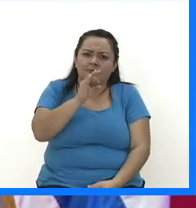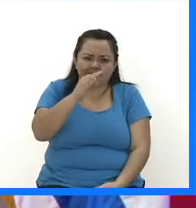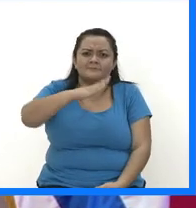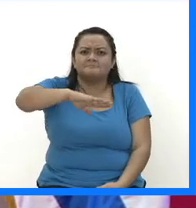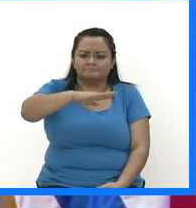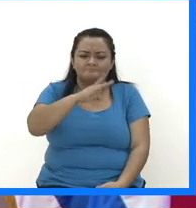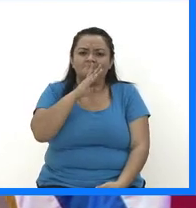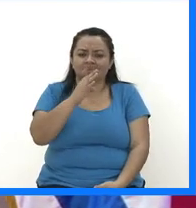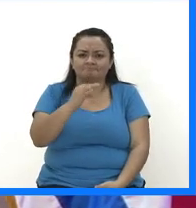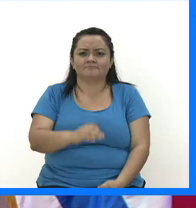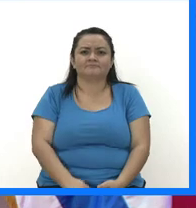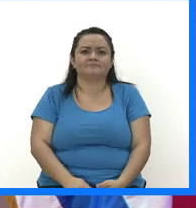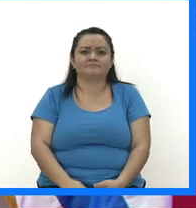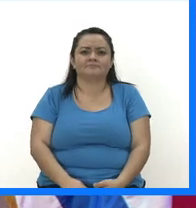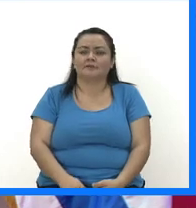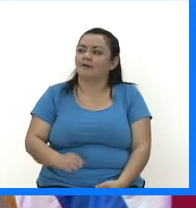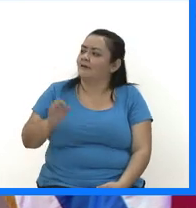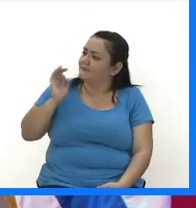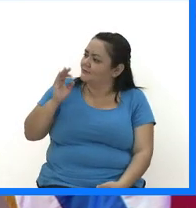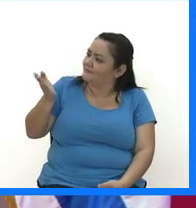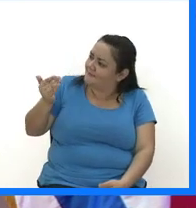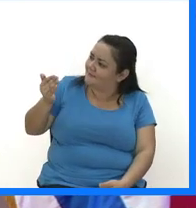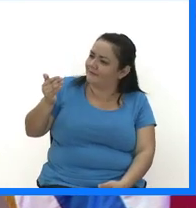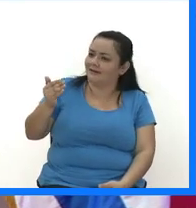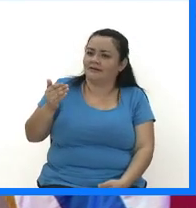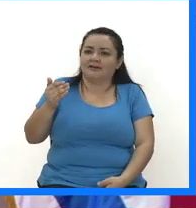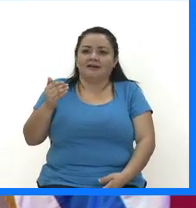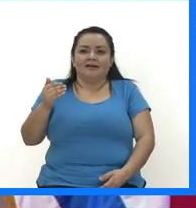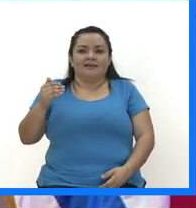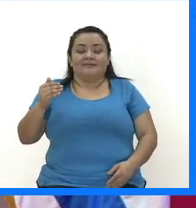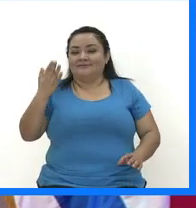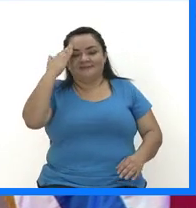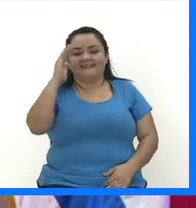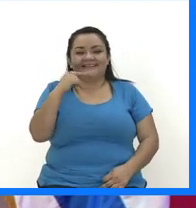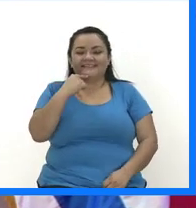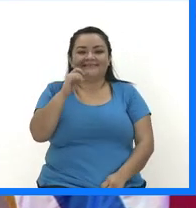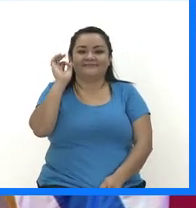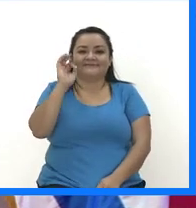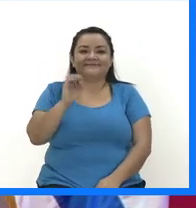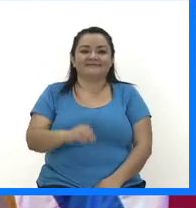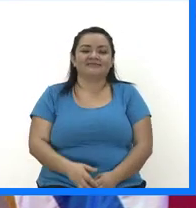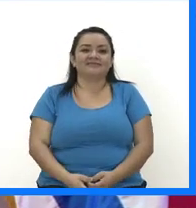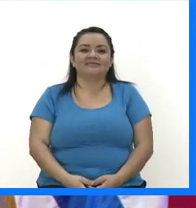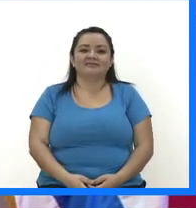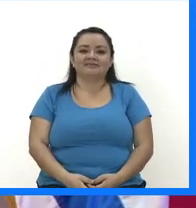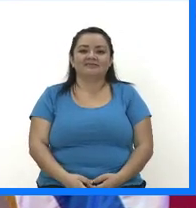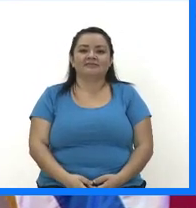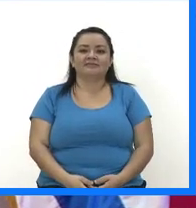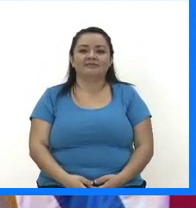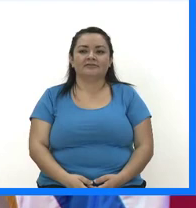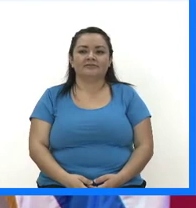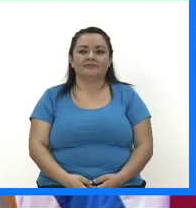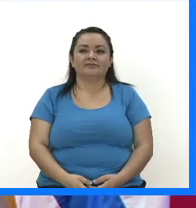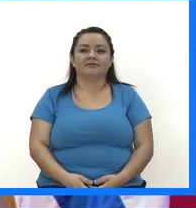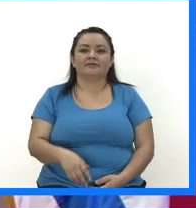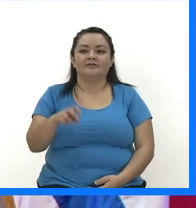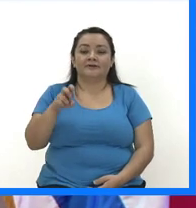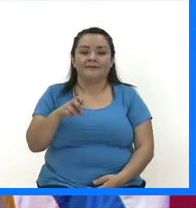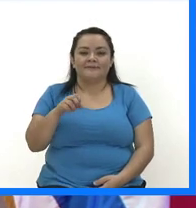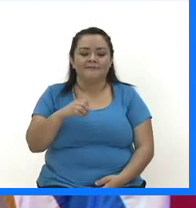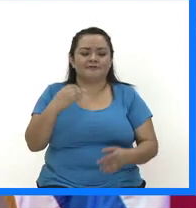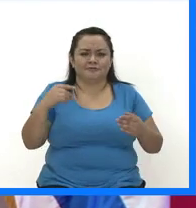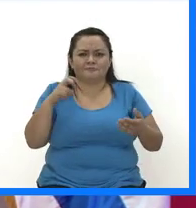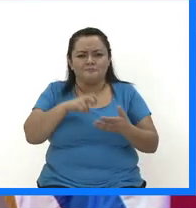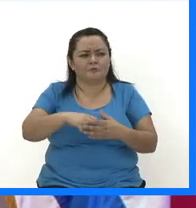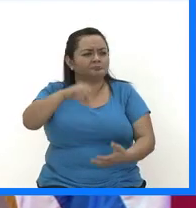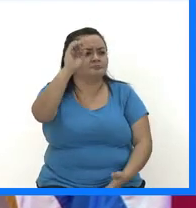lugar y pastor me dijo por aquí yo hasta el torito no sabe quién el pastor cuando me presta en el púlpito y pasó a